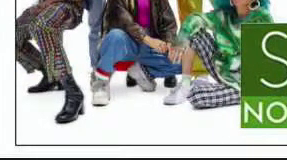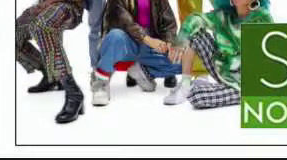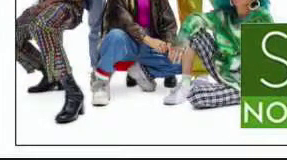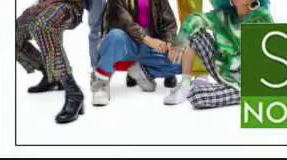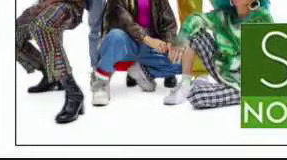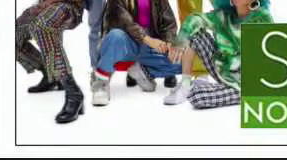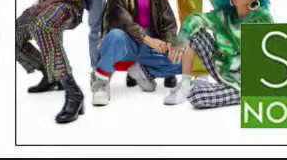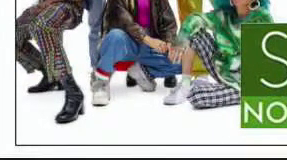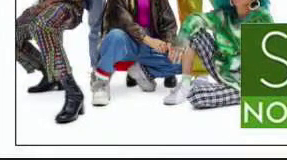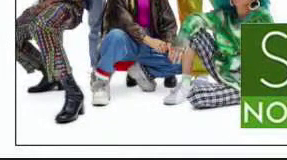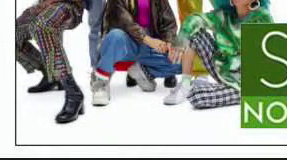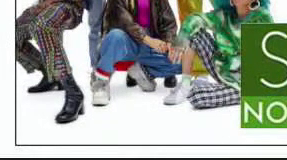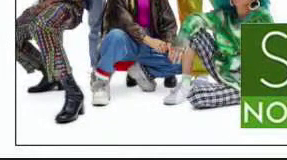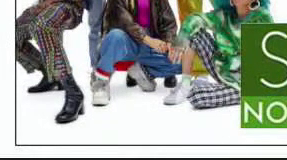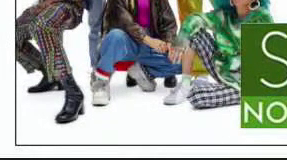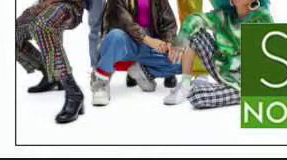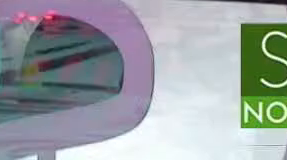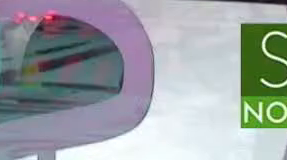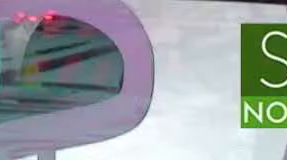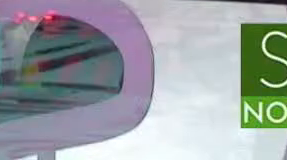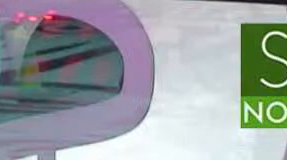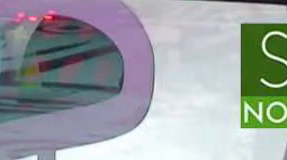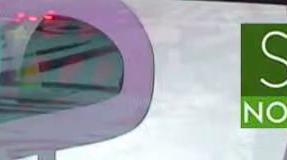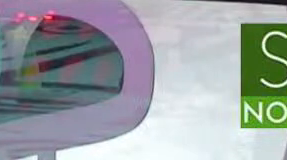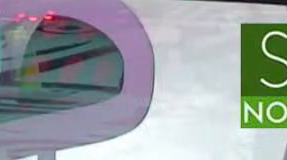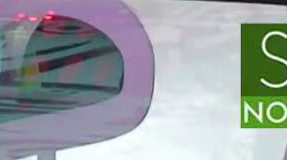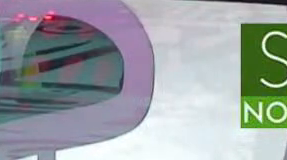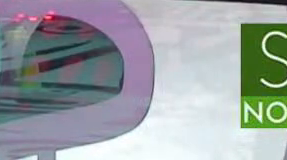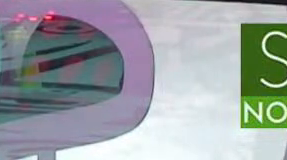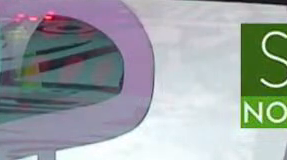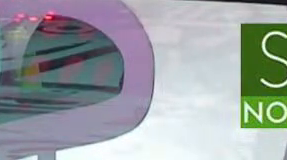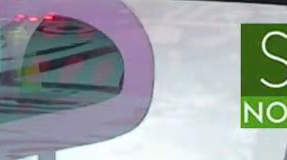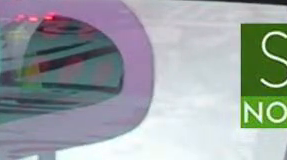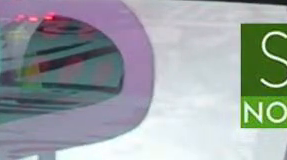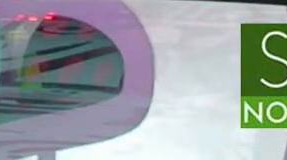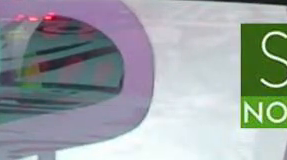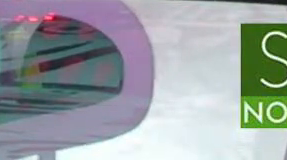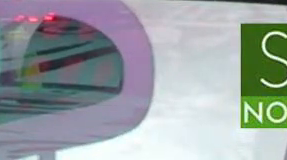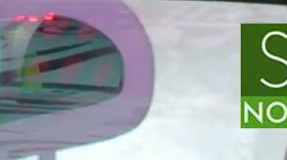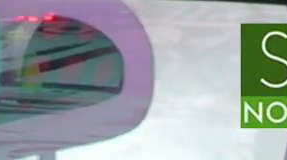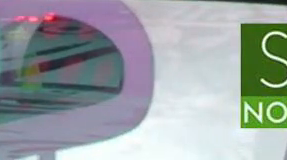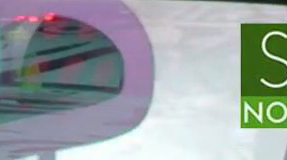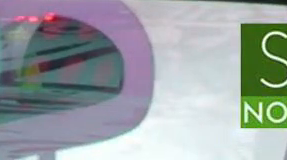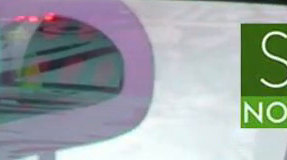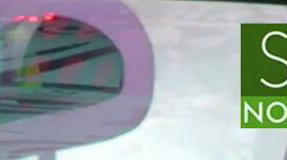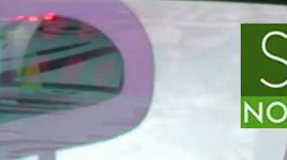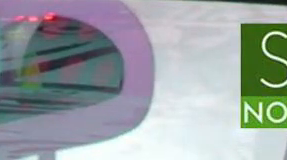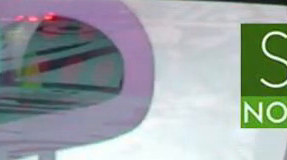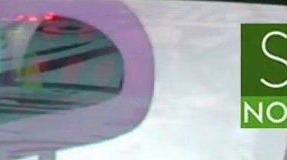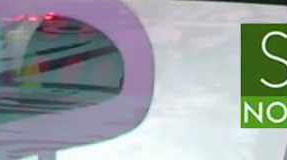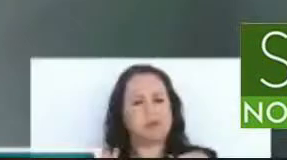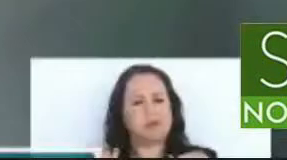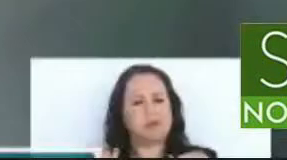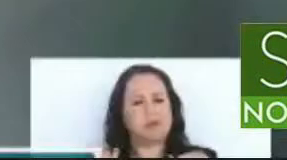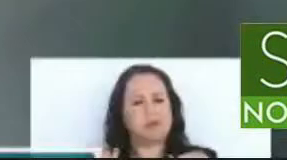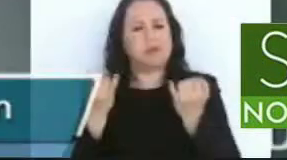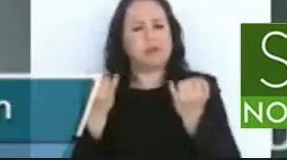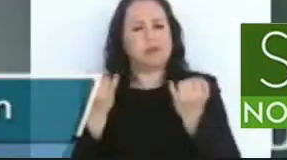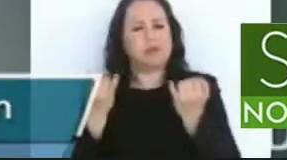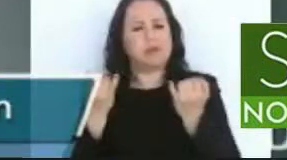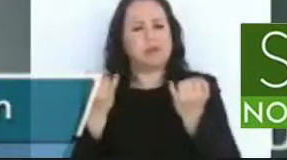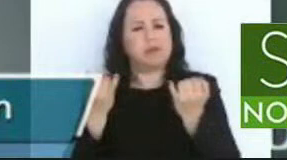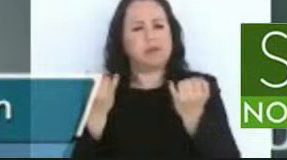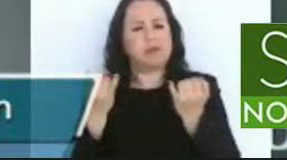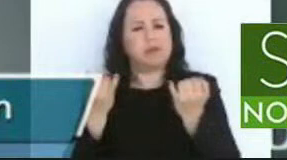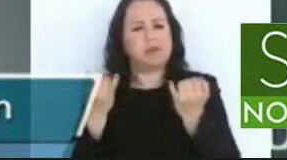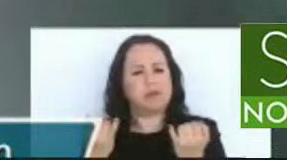Y también, bueno, por otro lado, el presidente Andrés Manuel López Obrador anuncia llamada telefónica con Kamala